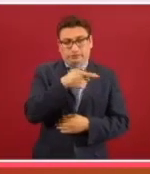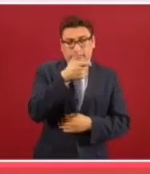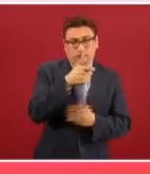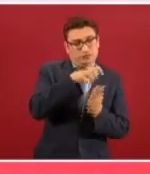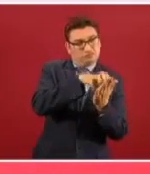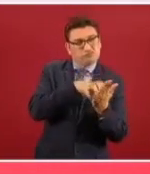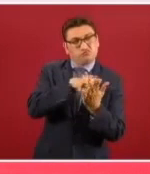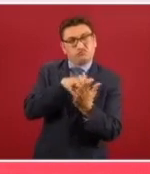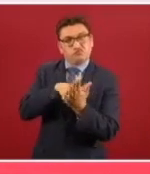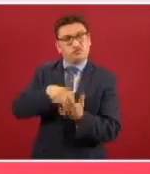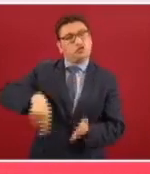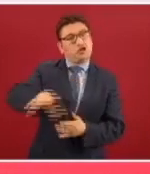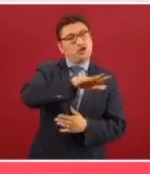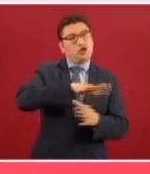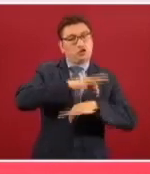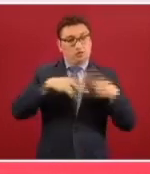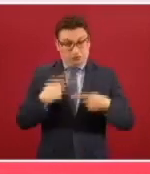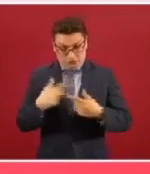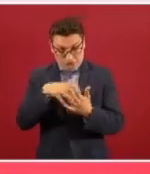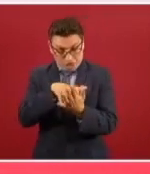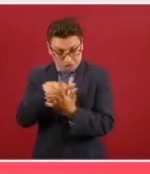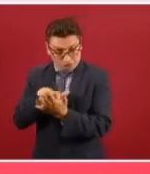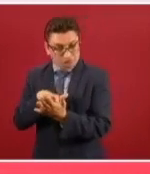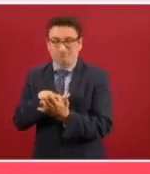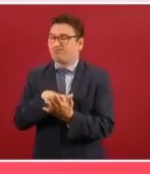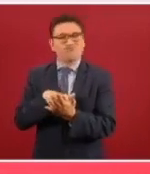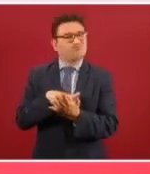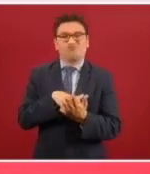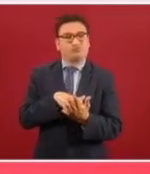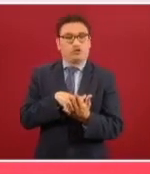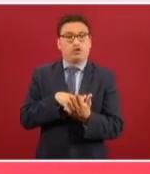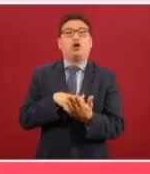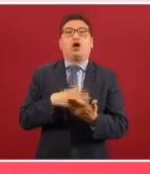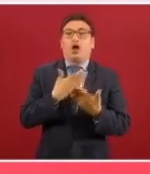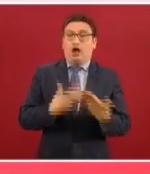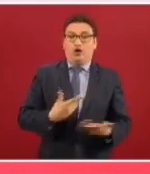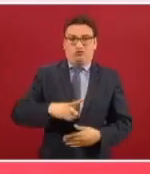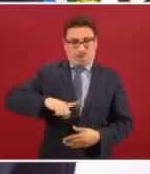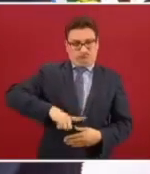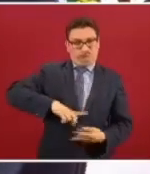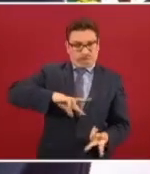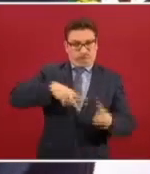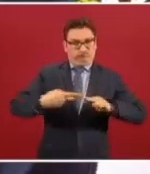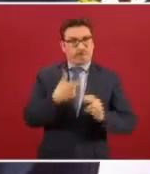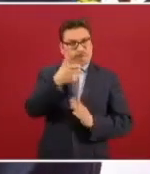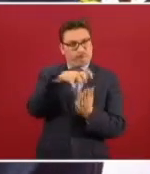gobierno el que se está apretando el cinturón,